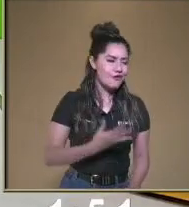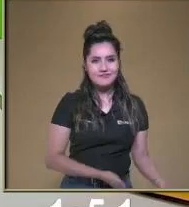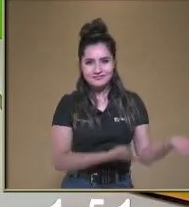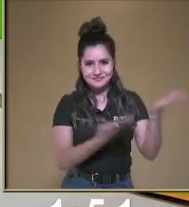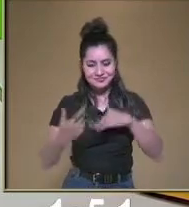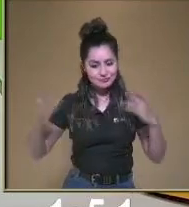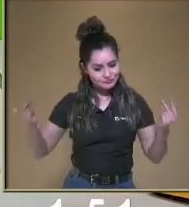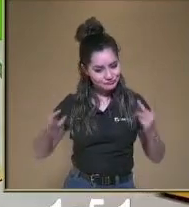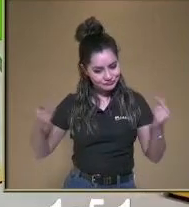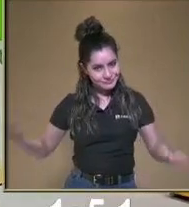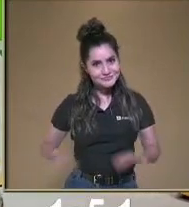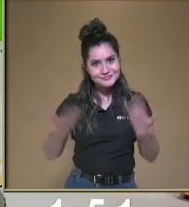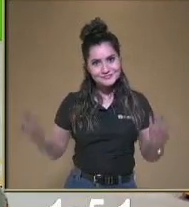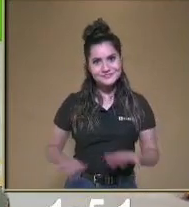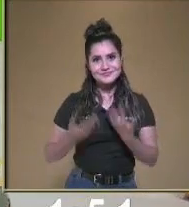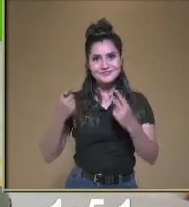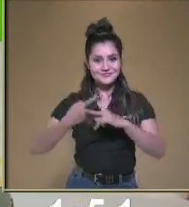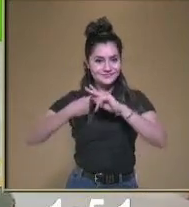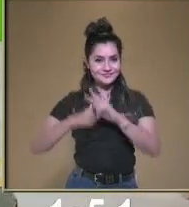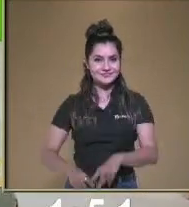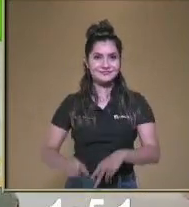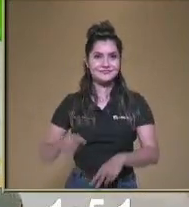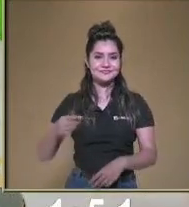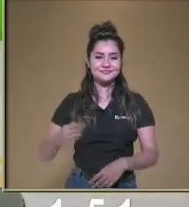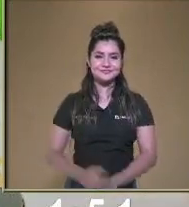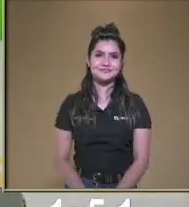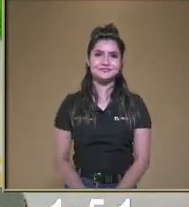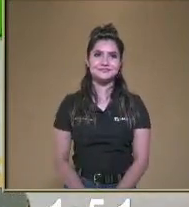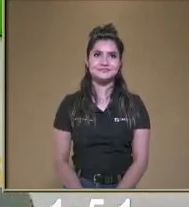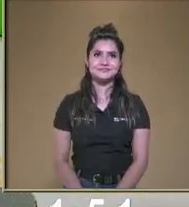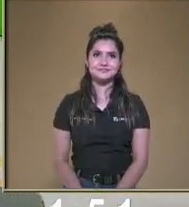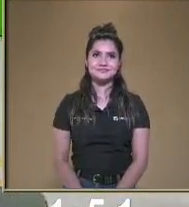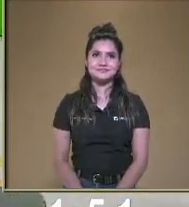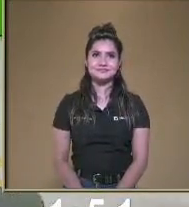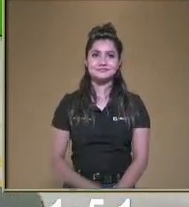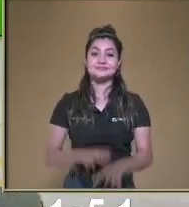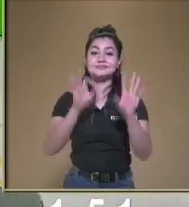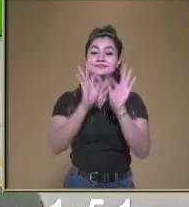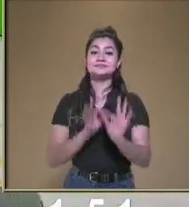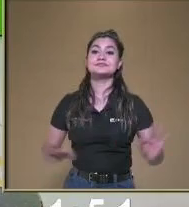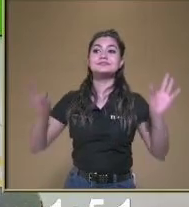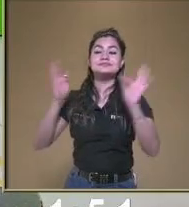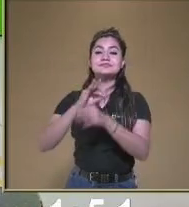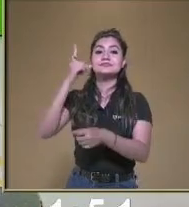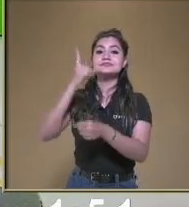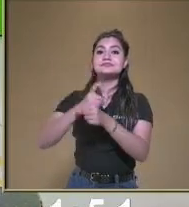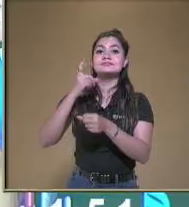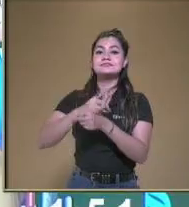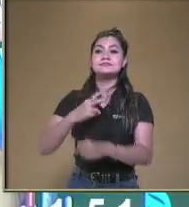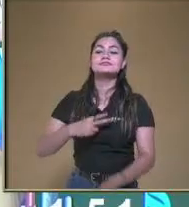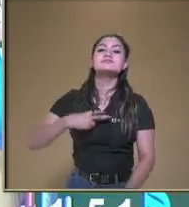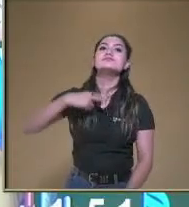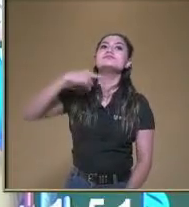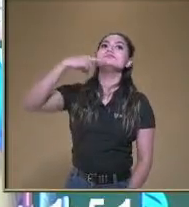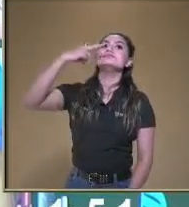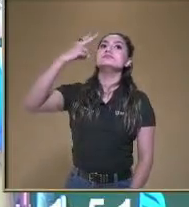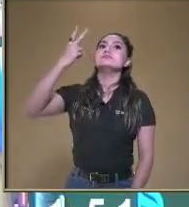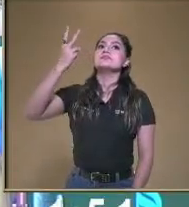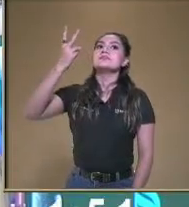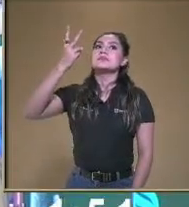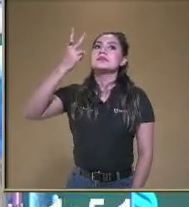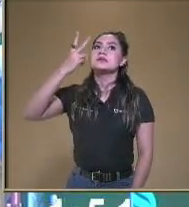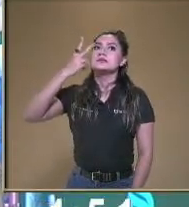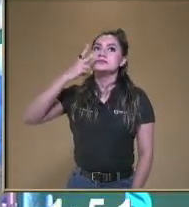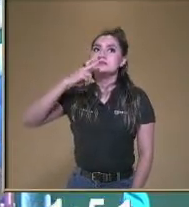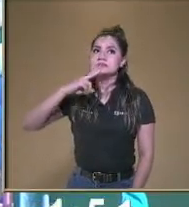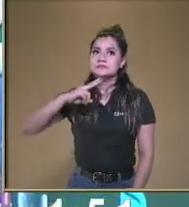listos? Vamos, muy bien. A ver, súbanme esa música. Es importante respirar. Respirar por la nariz y exhalar por la boca.